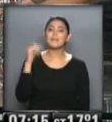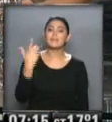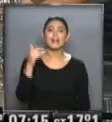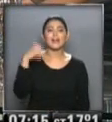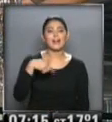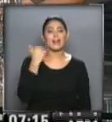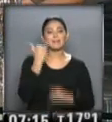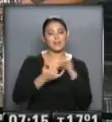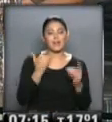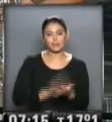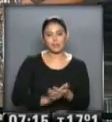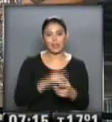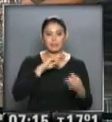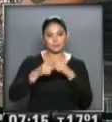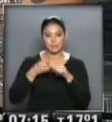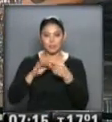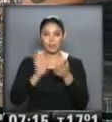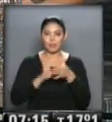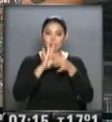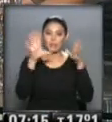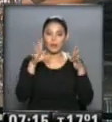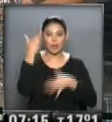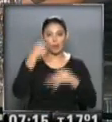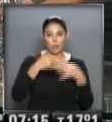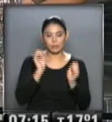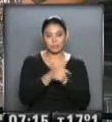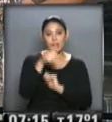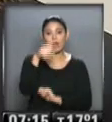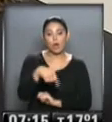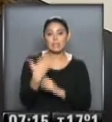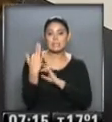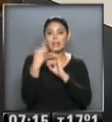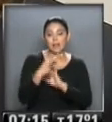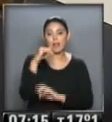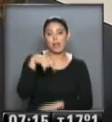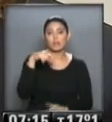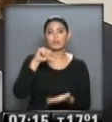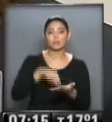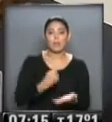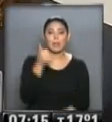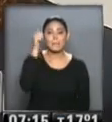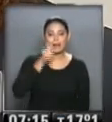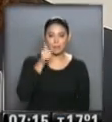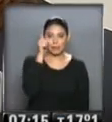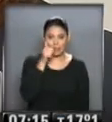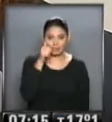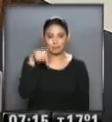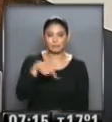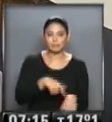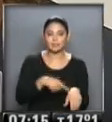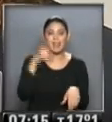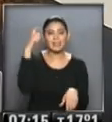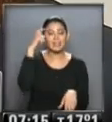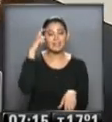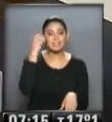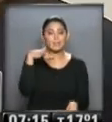Bueno, vamos a hablar también del debate por la democratización de la justicia. Llega en el día de hoy a la ciudad de Mar del Plata. Allí a las 10:30